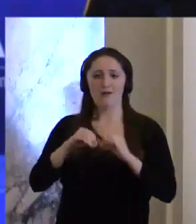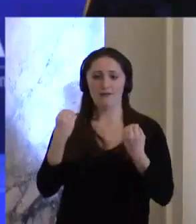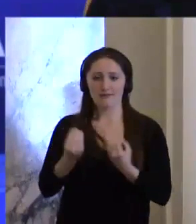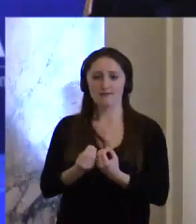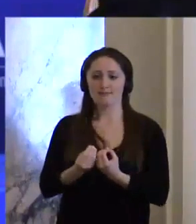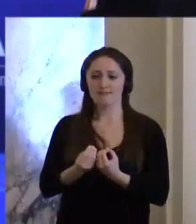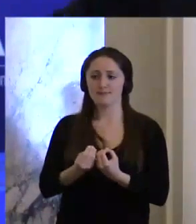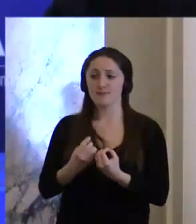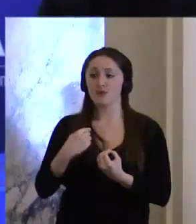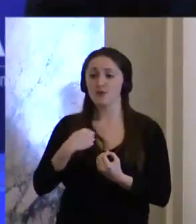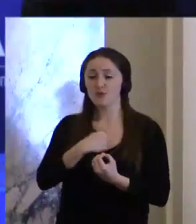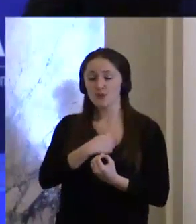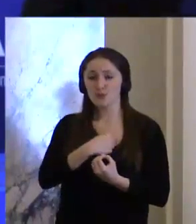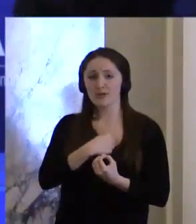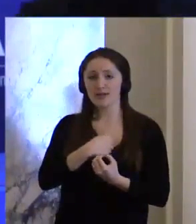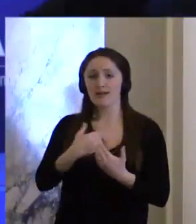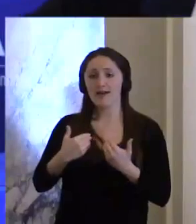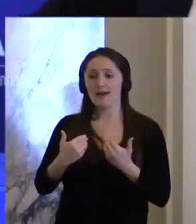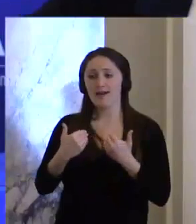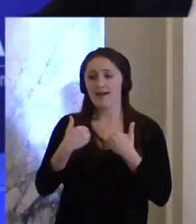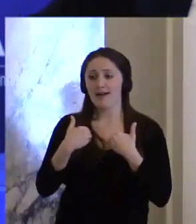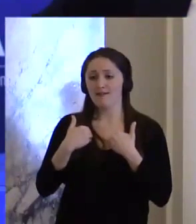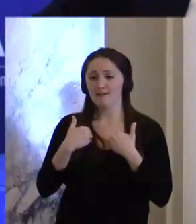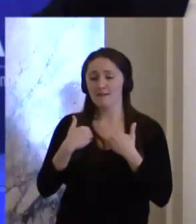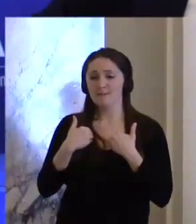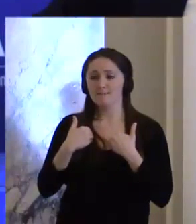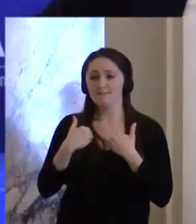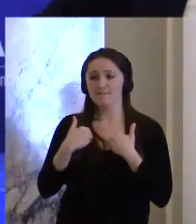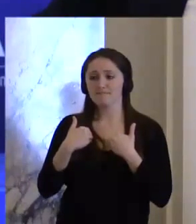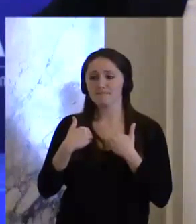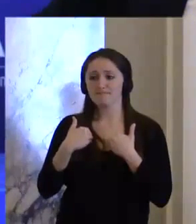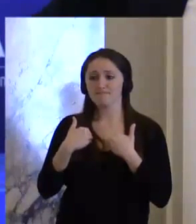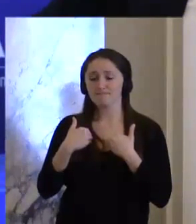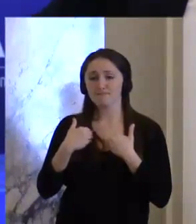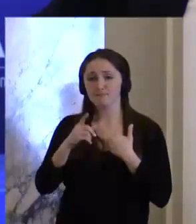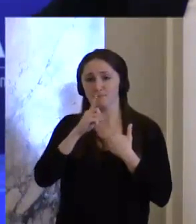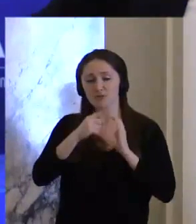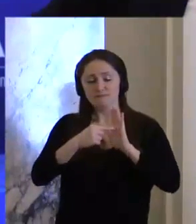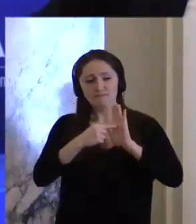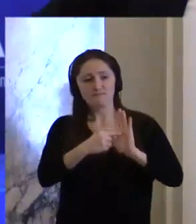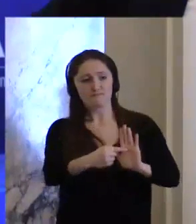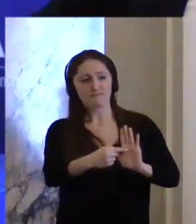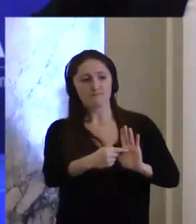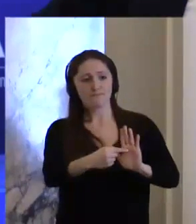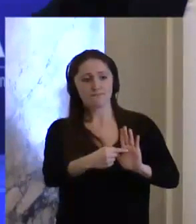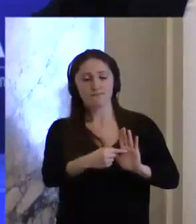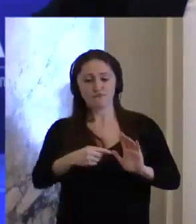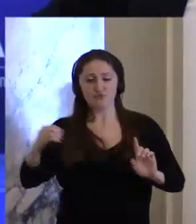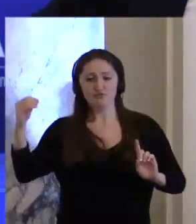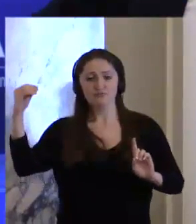grande en la OEA. Nosotros trabajamos con el Consejo Permanente para establecer la Semana Interamericana de